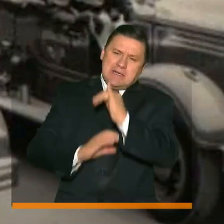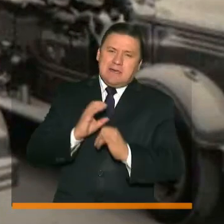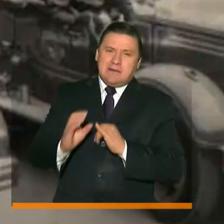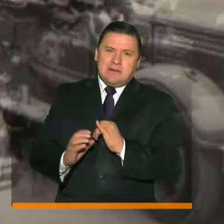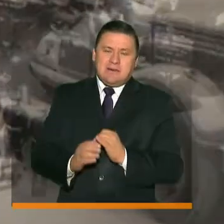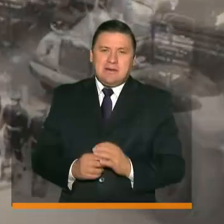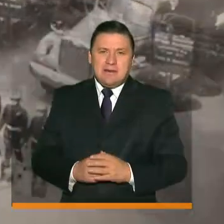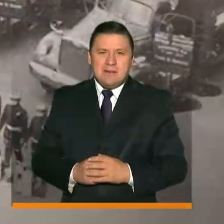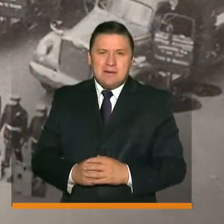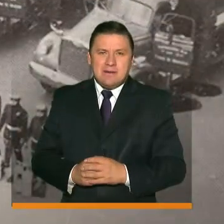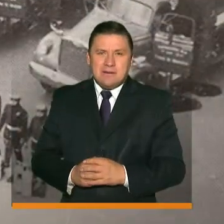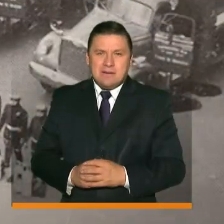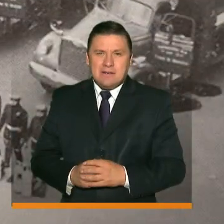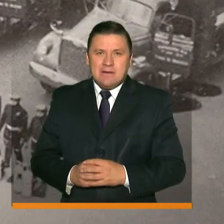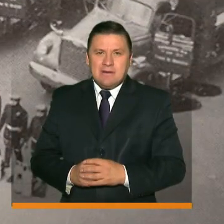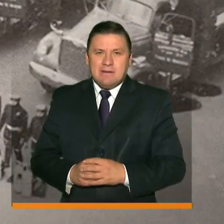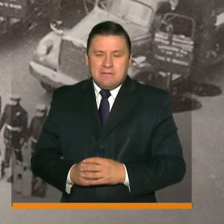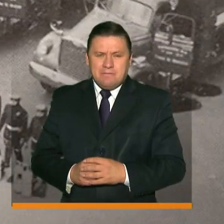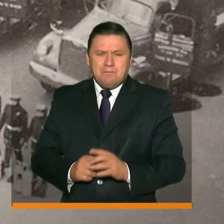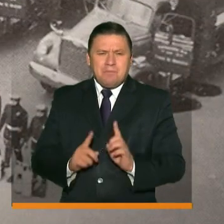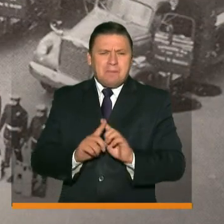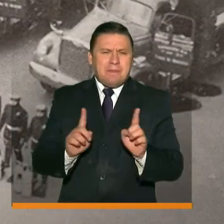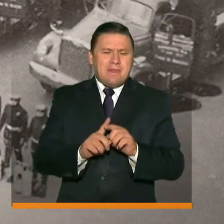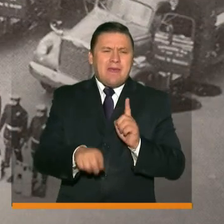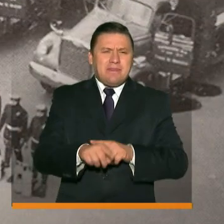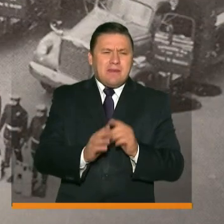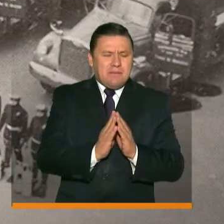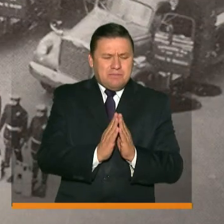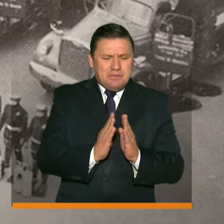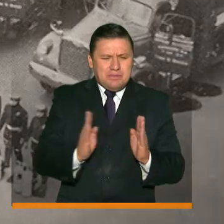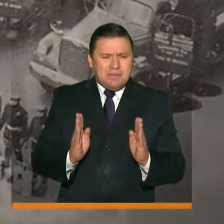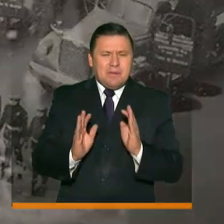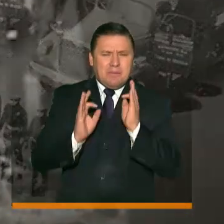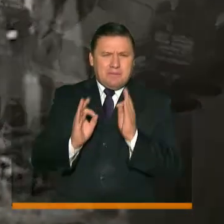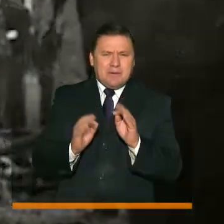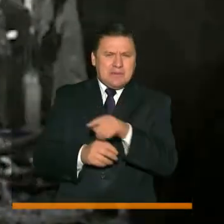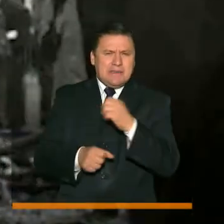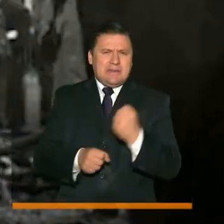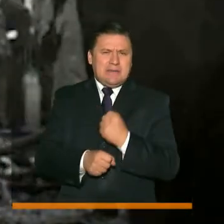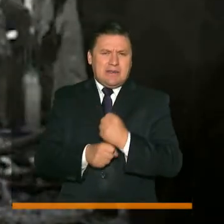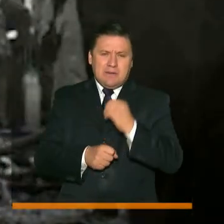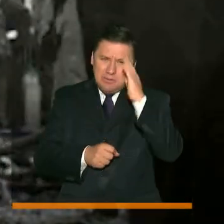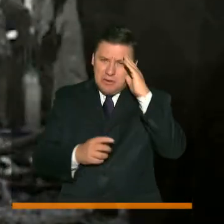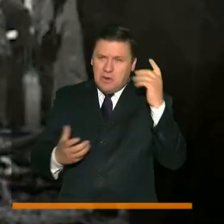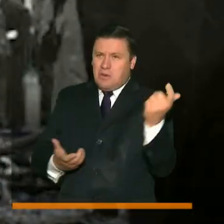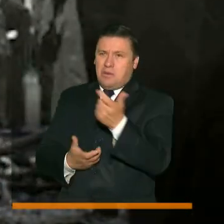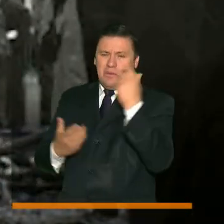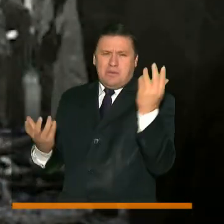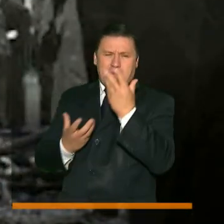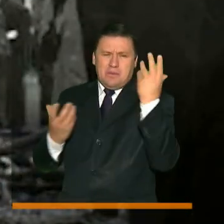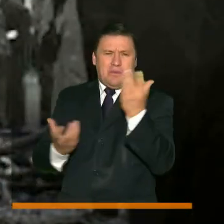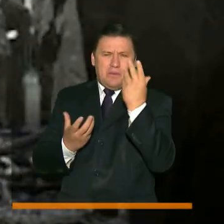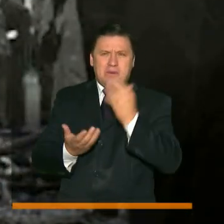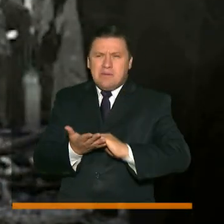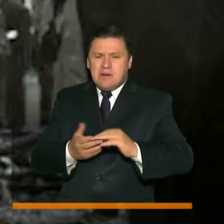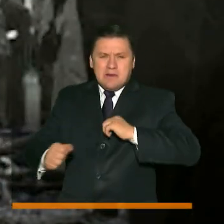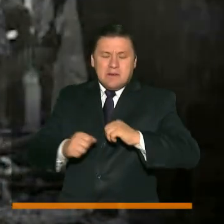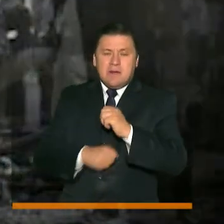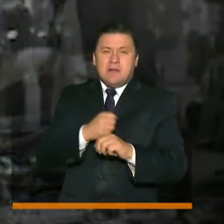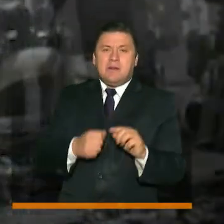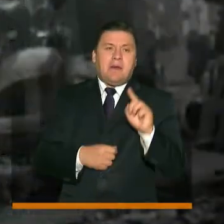internacionalmente. En diferentes momentos ha sido determinante la labor de los bomberos para combatir las llamas, como